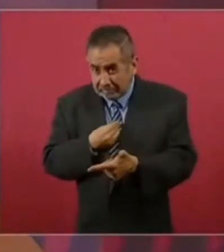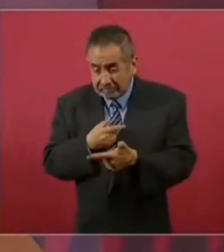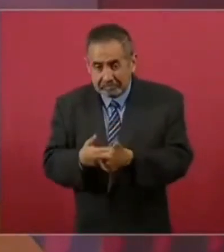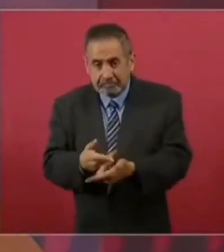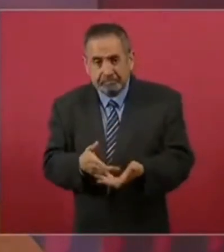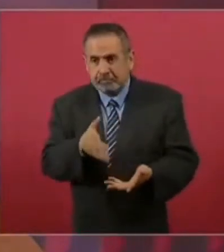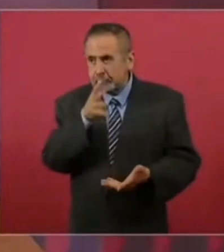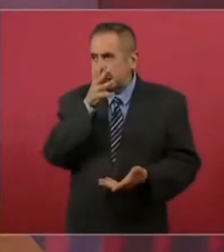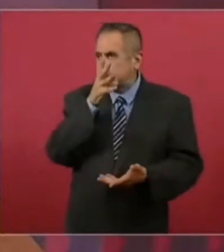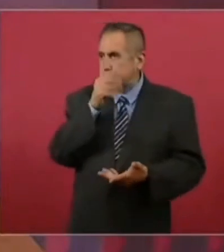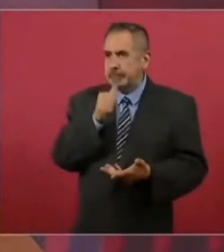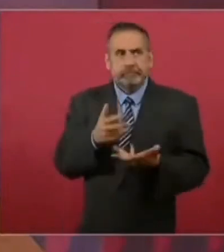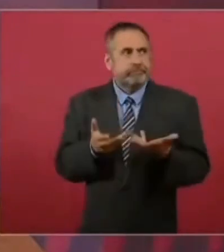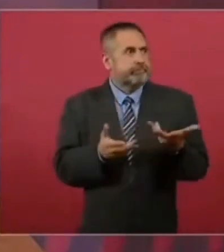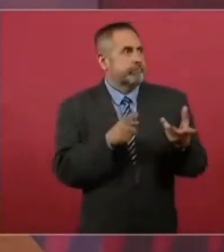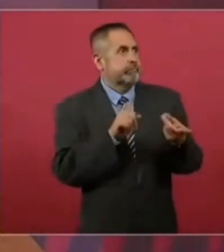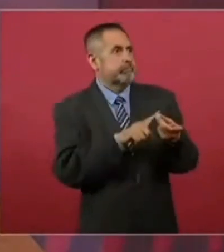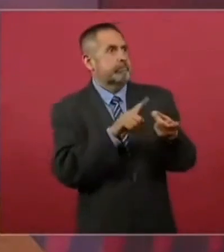Si